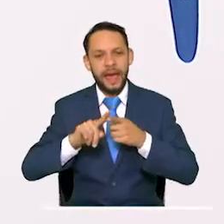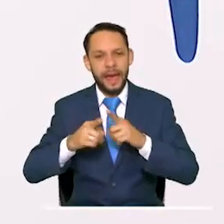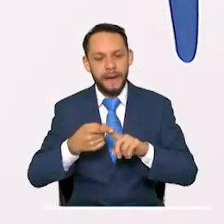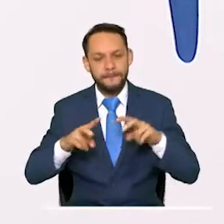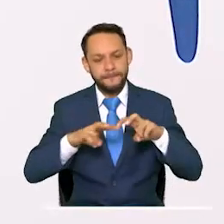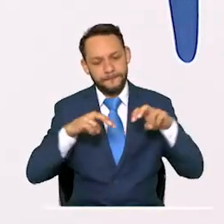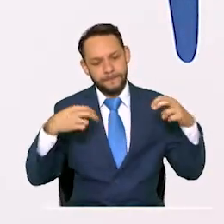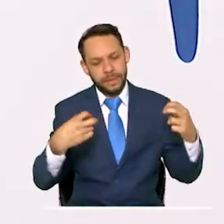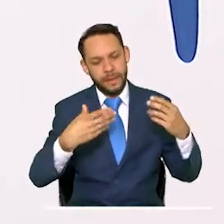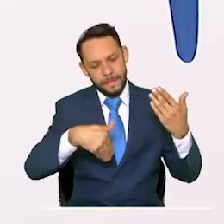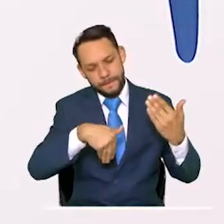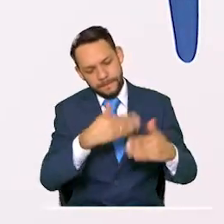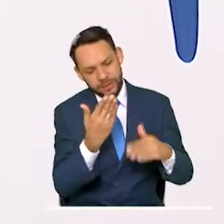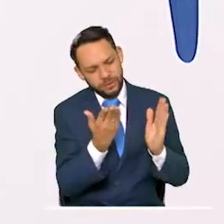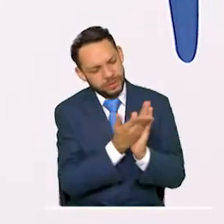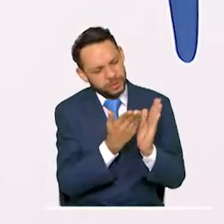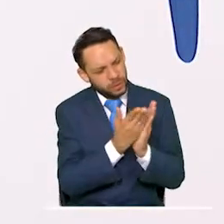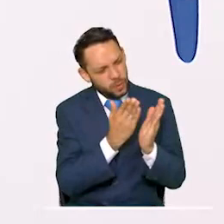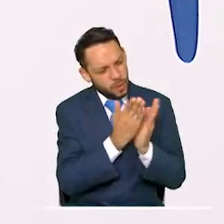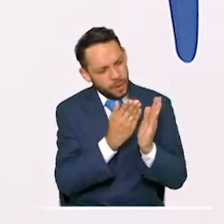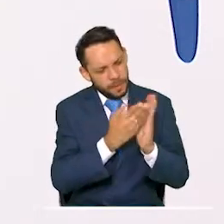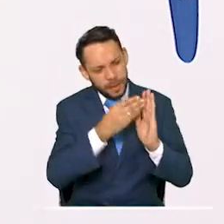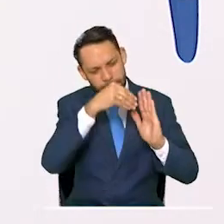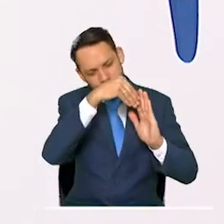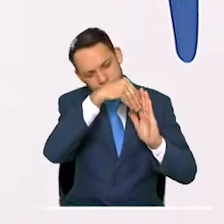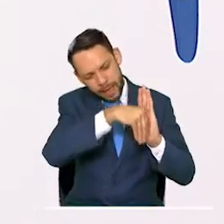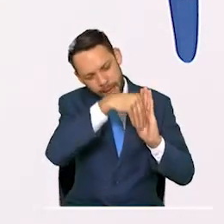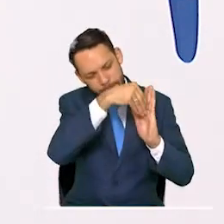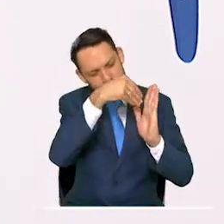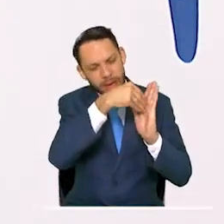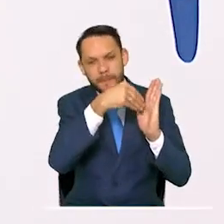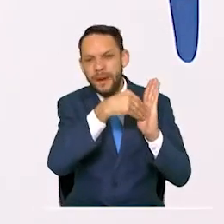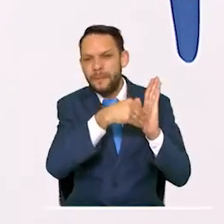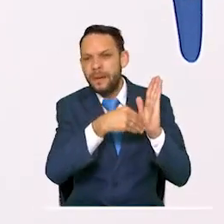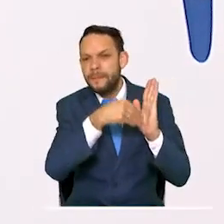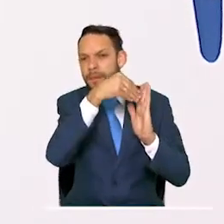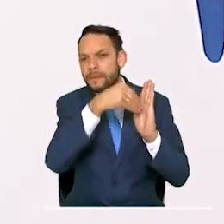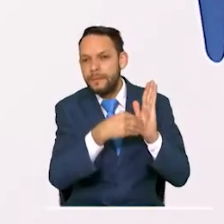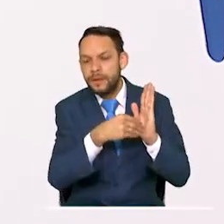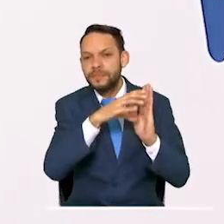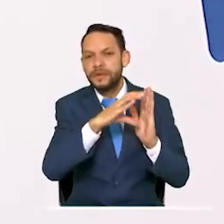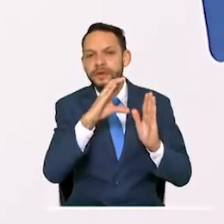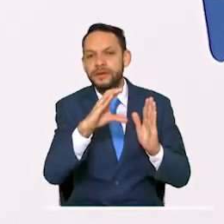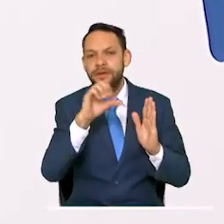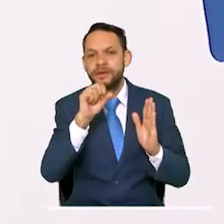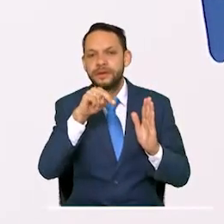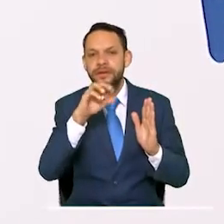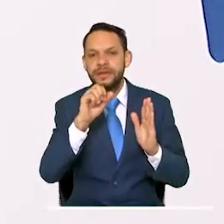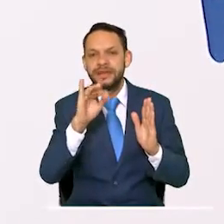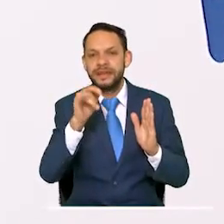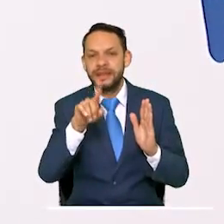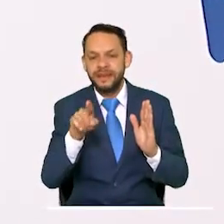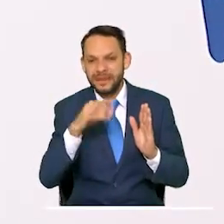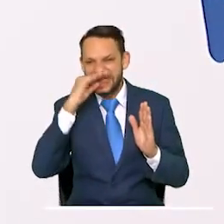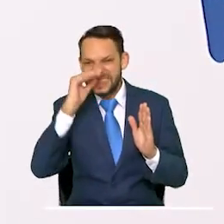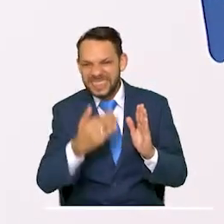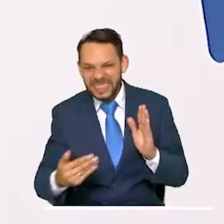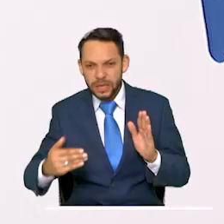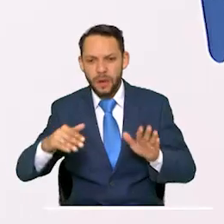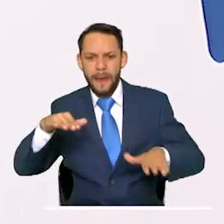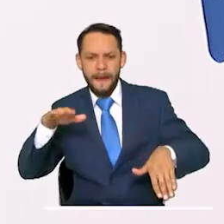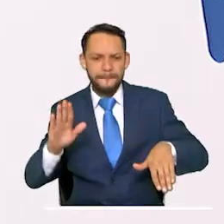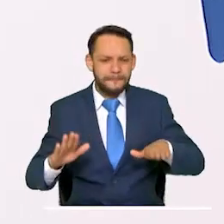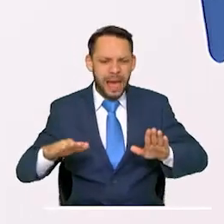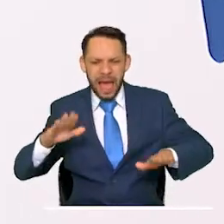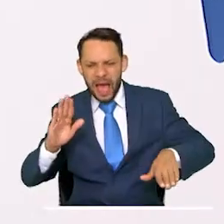proceso de investigación maravilloso con cannabinoides. Y como hay tantos niños con hiperactividad que les dan Ritalina y todo